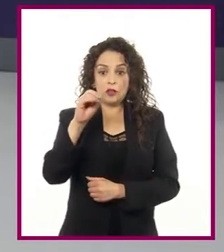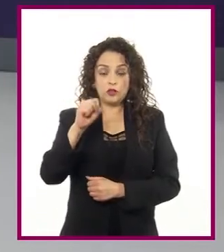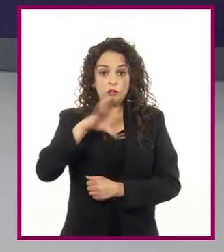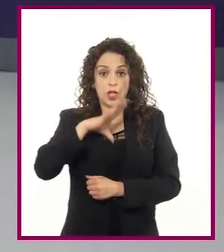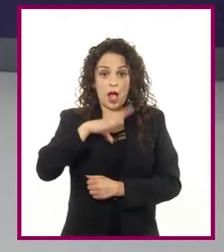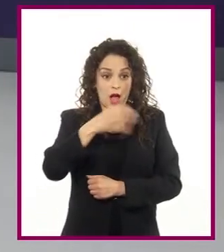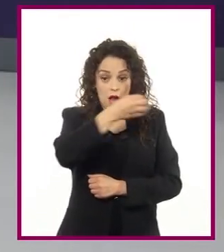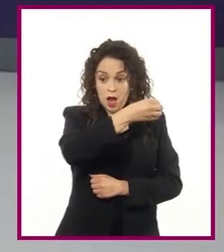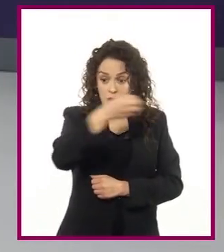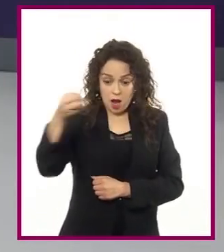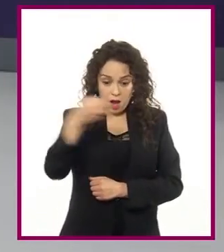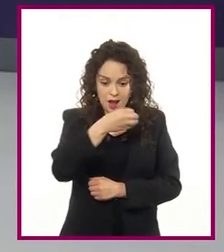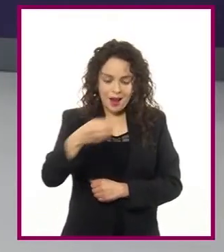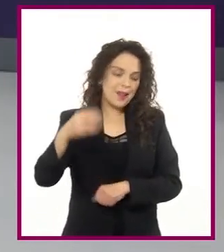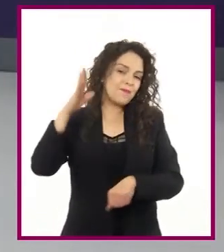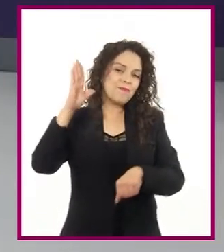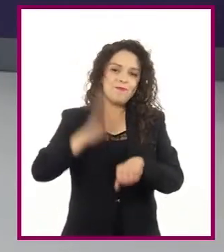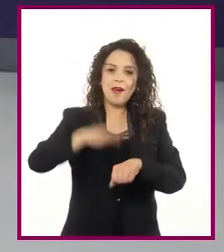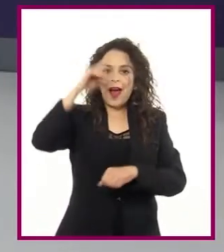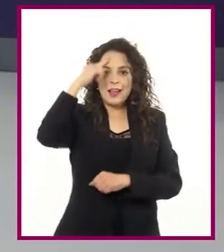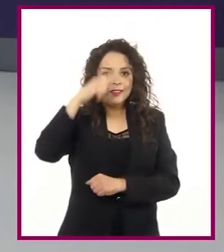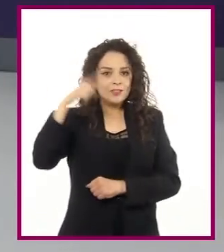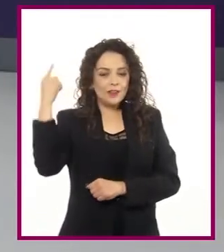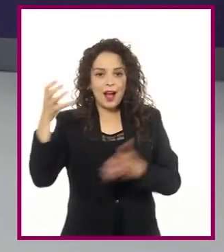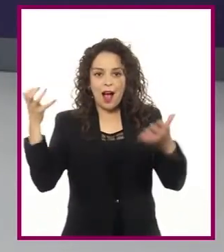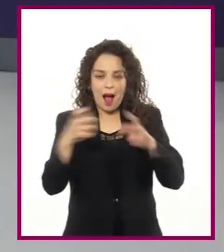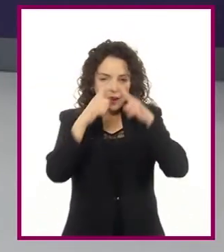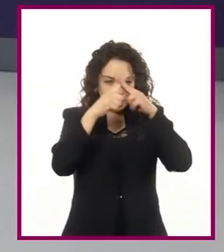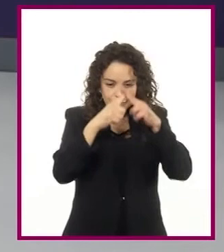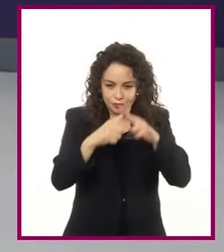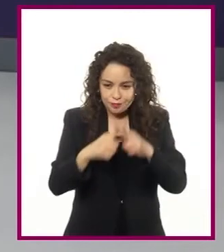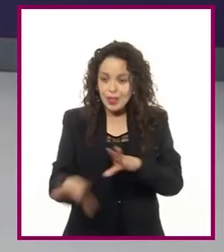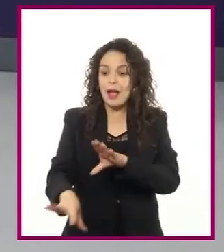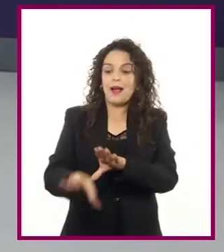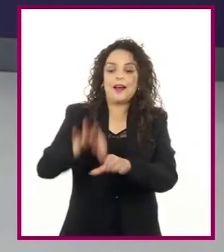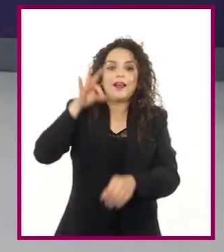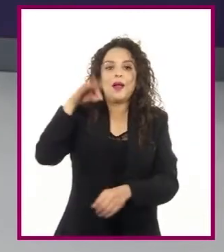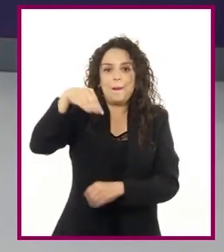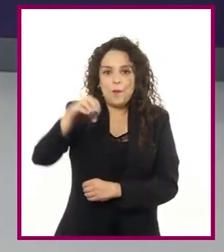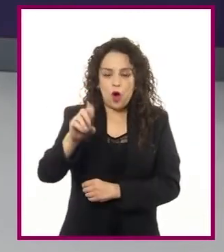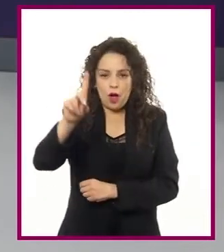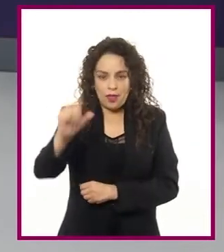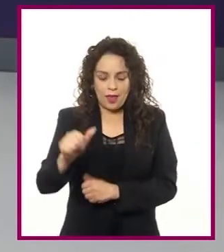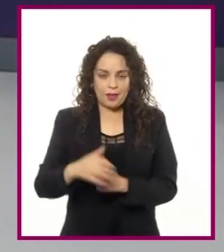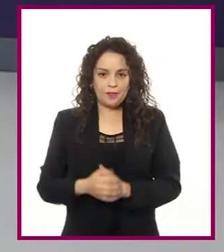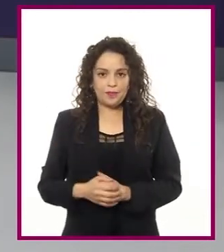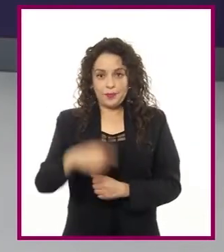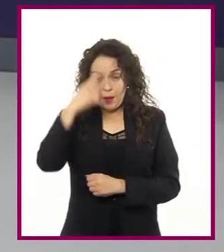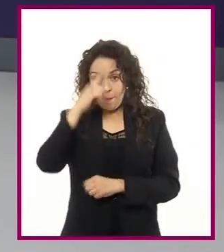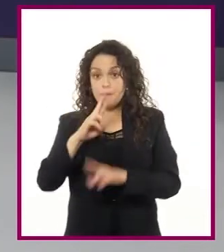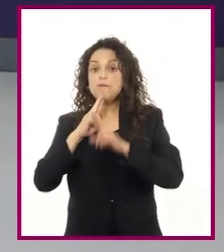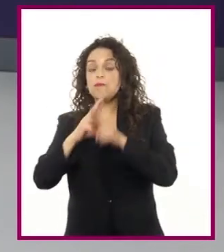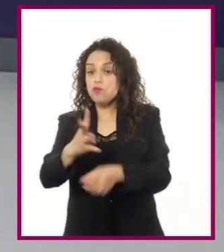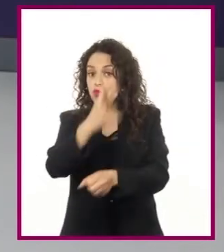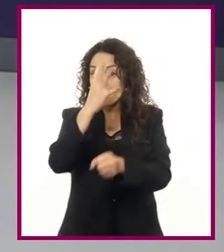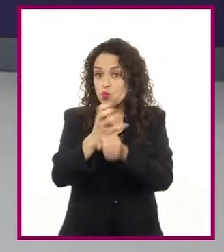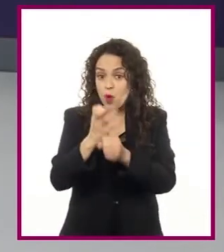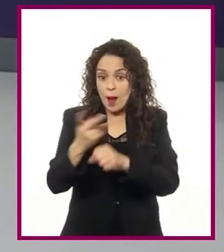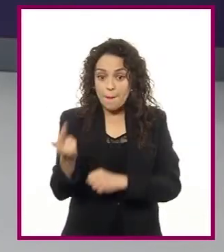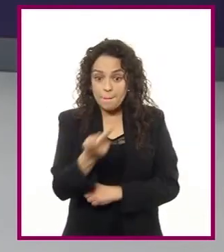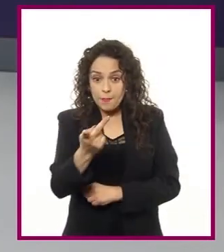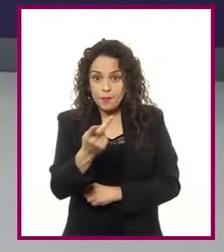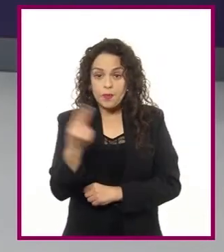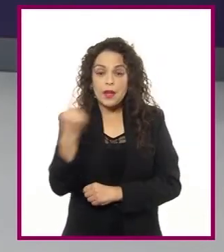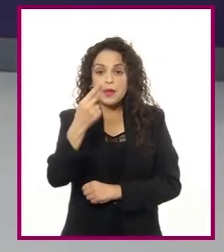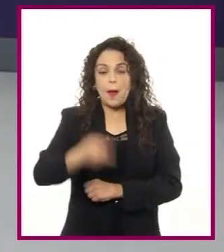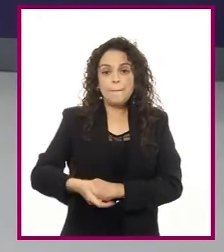organizados, resulta más sencillo obtenerlo. Para responder la cuarta pregunta, debemos determinar